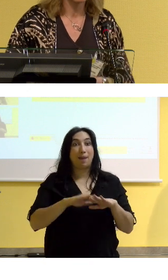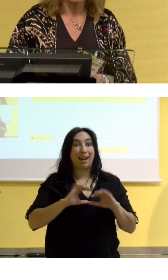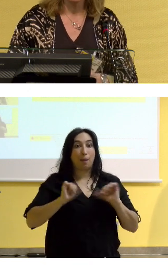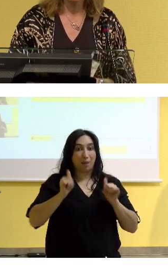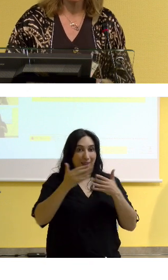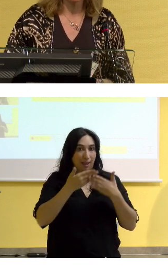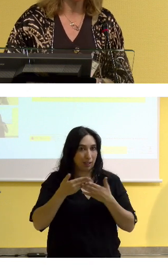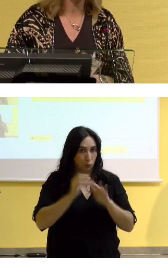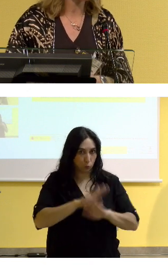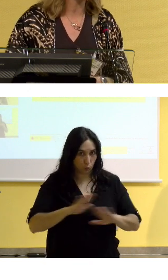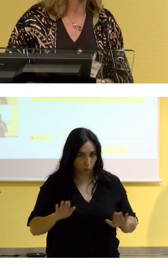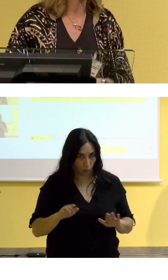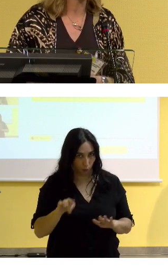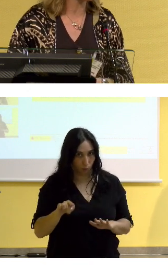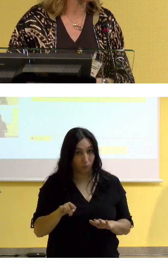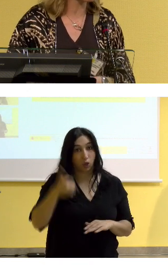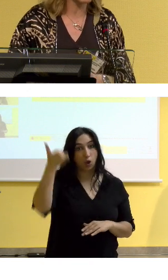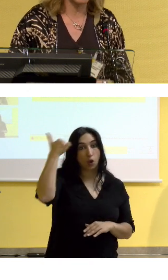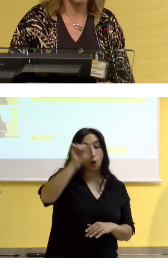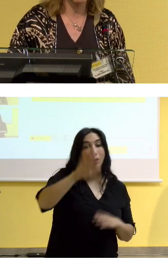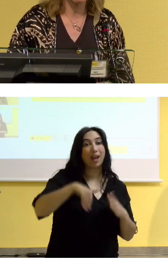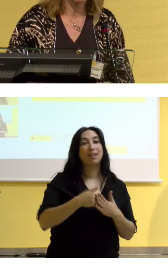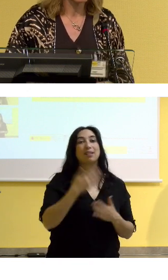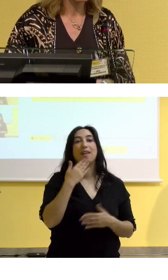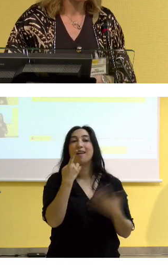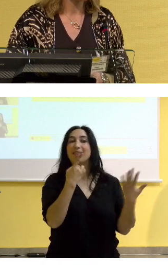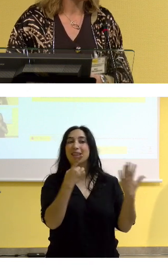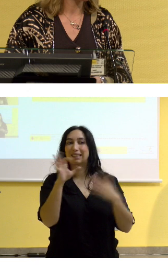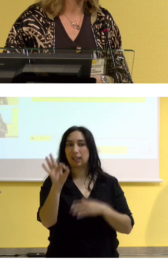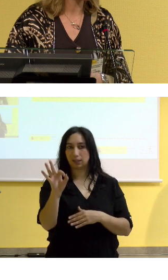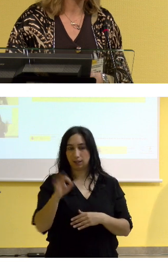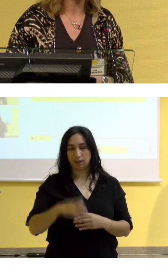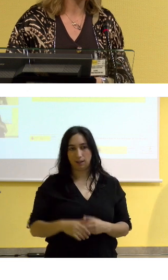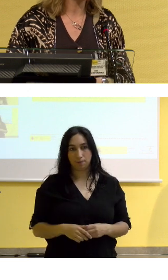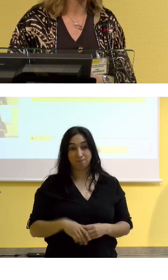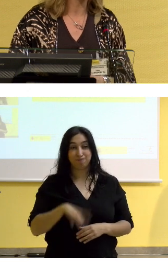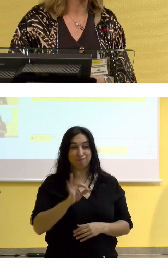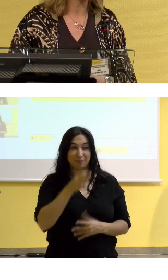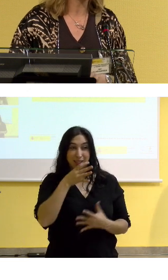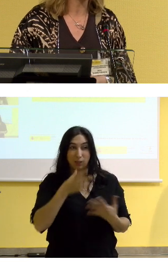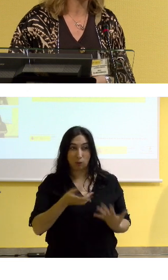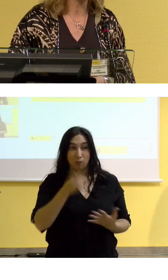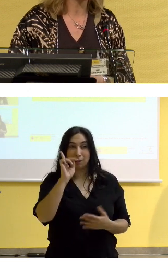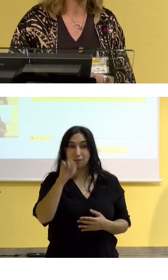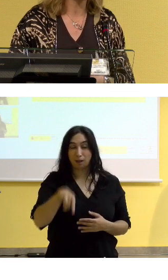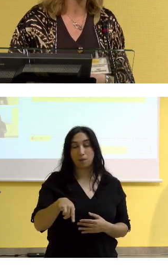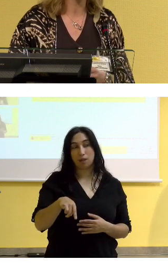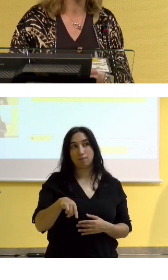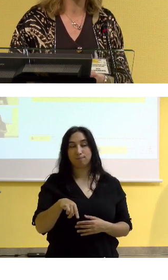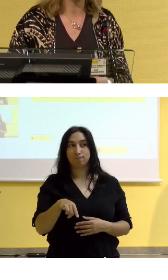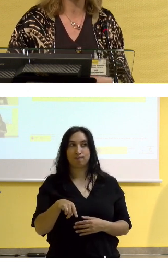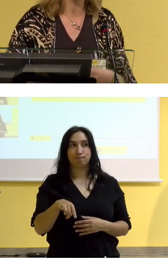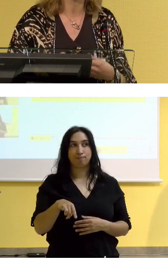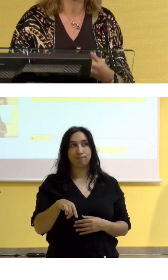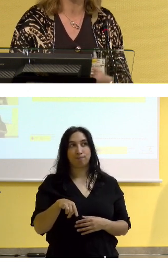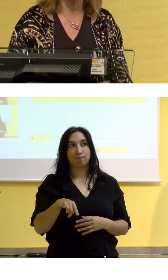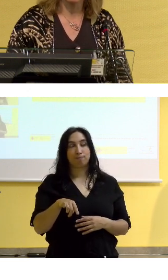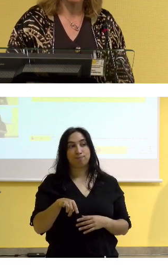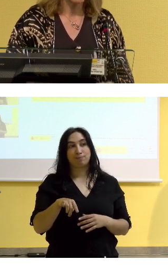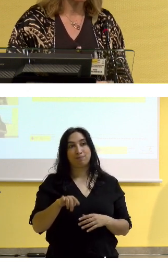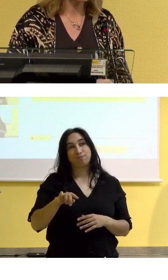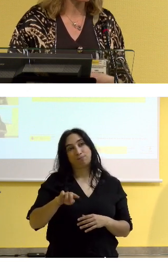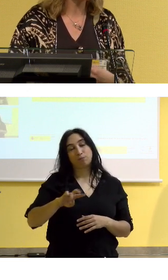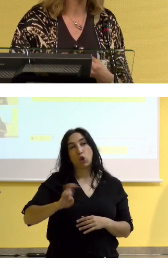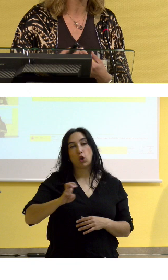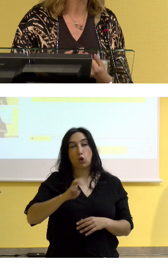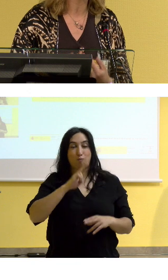estudio. Y los varones hasta 60 años. Es verdad que a día de hoy se incluye también lo que llamamos una esterilidad secundaria,